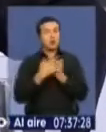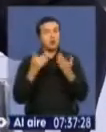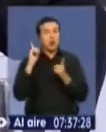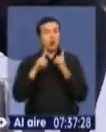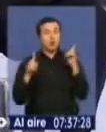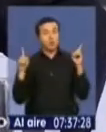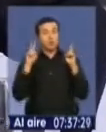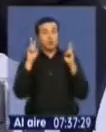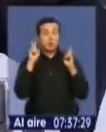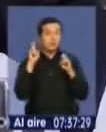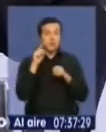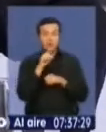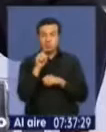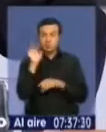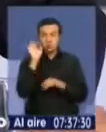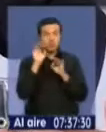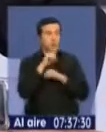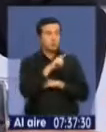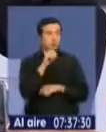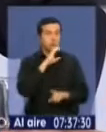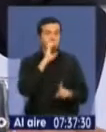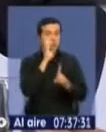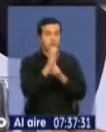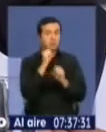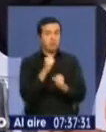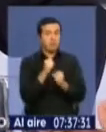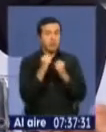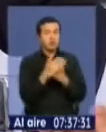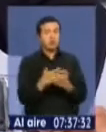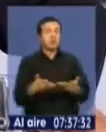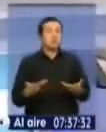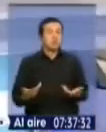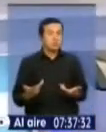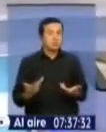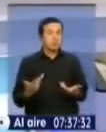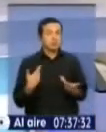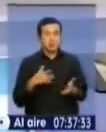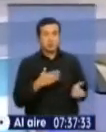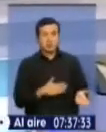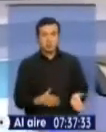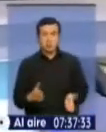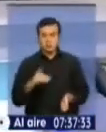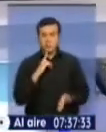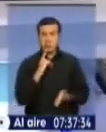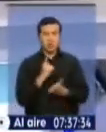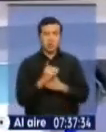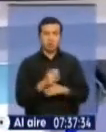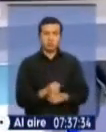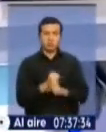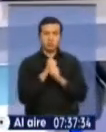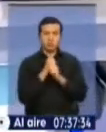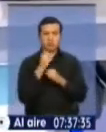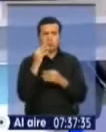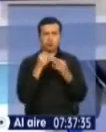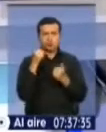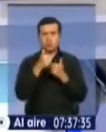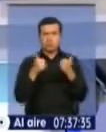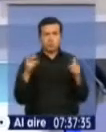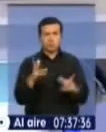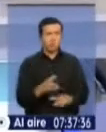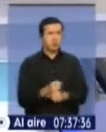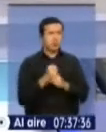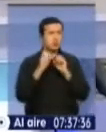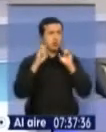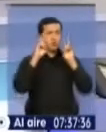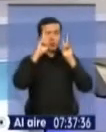determinados casos. Tú has sido muy crítico en ese sentido. Es decir, ¿hay mecanismos que permitan blindar las distintas funciones? Claro que contigo